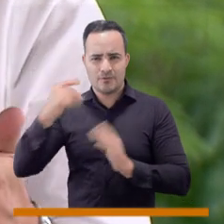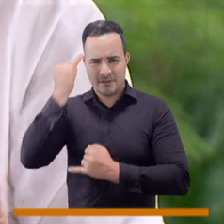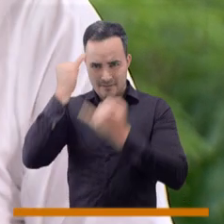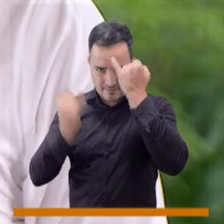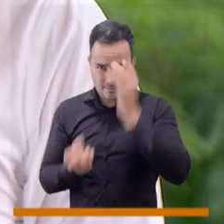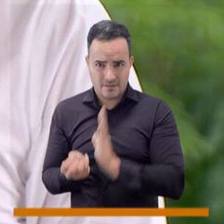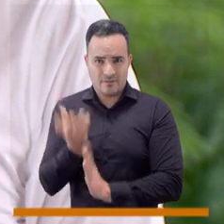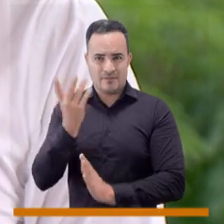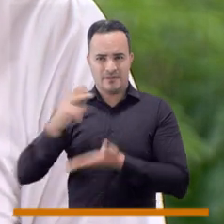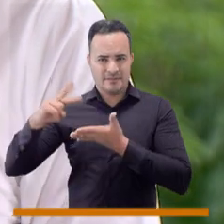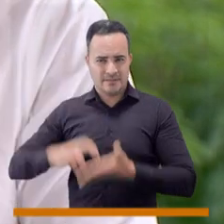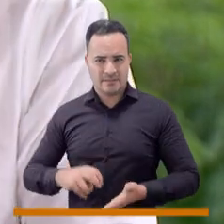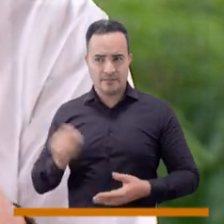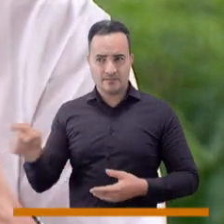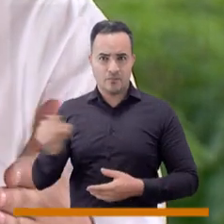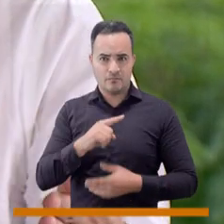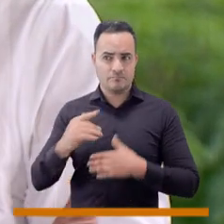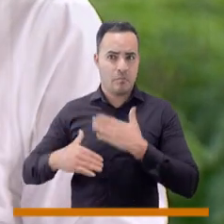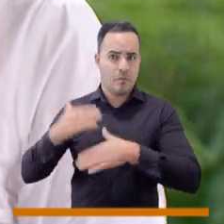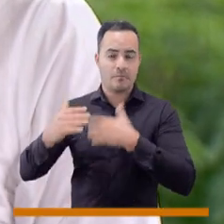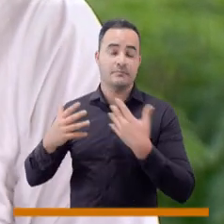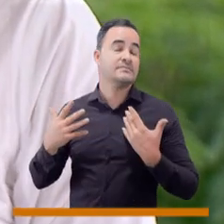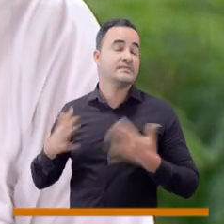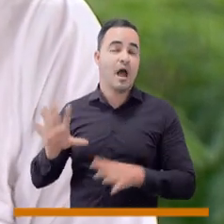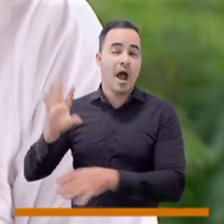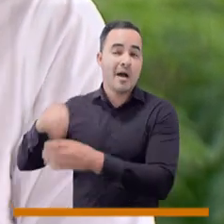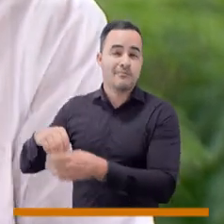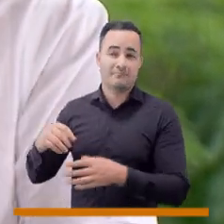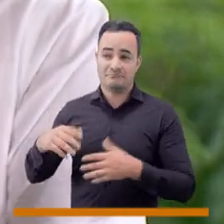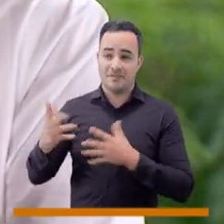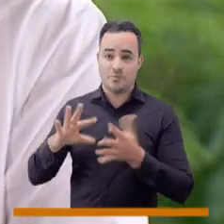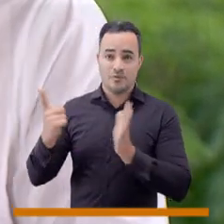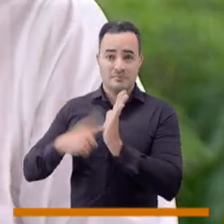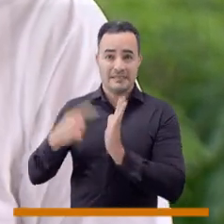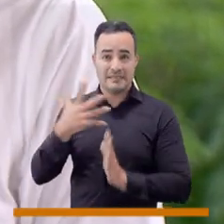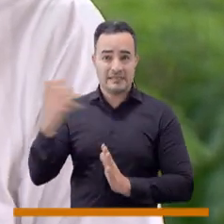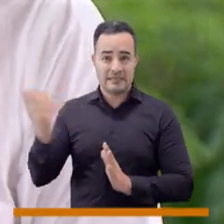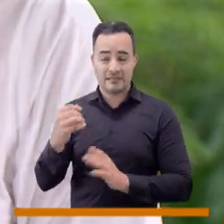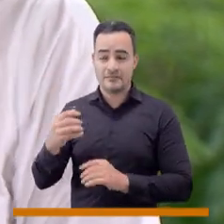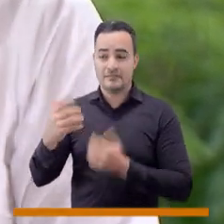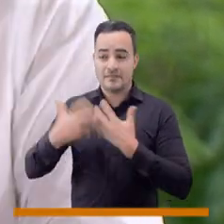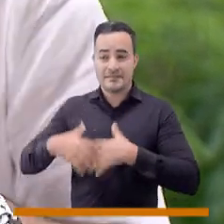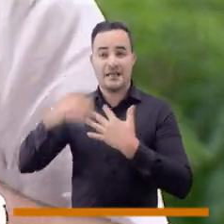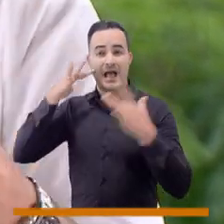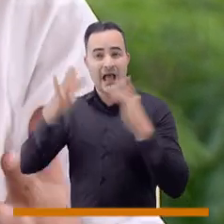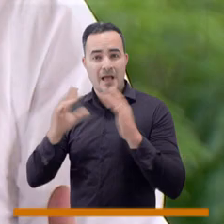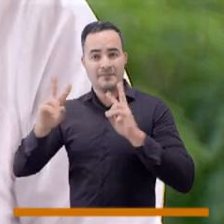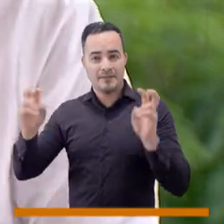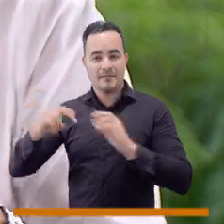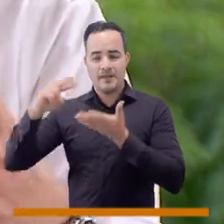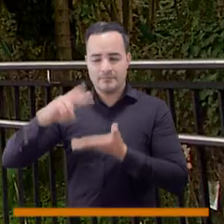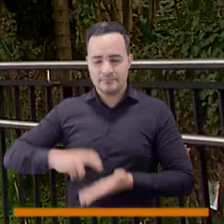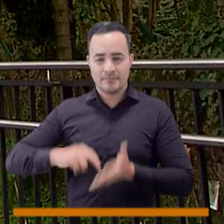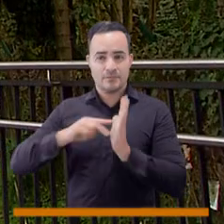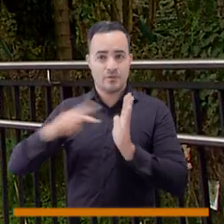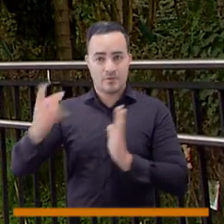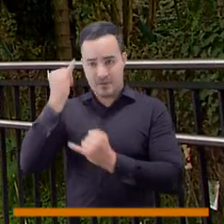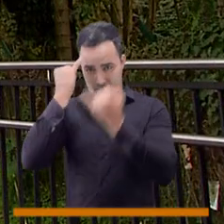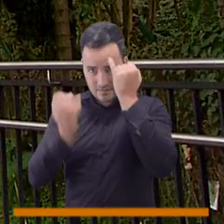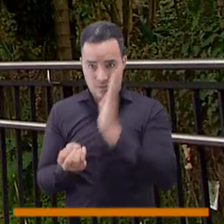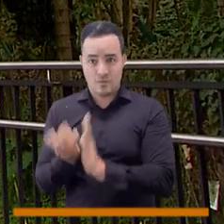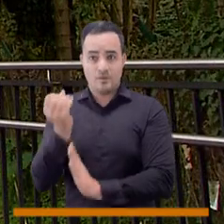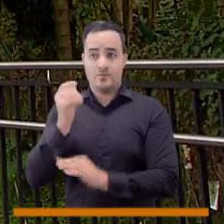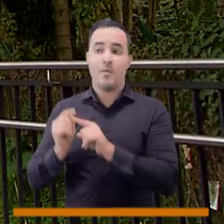son ciudades que tienen albergadas más o menos 1.500 empresas de ciencia, tecnología e innovación. Eso le ha permitido un desarrollo económico